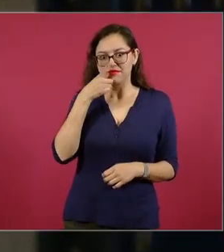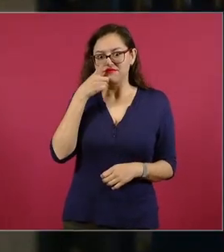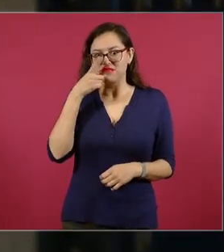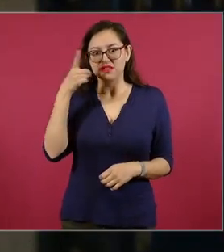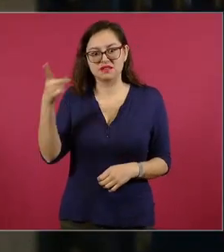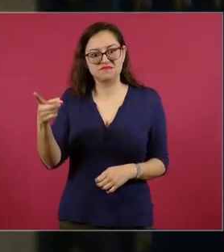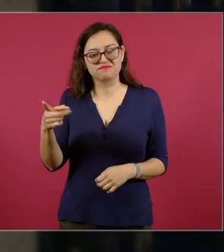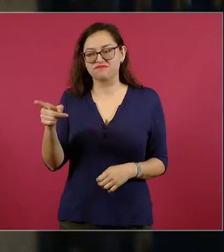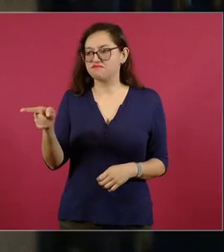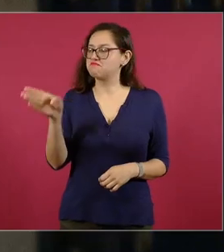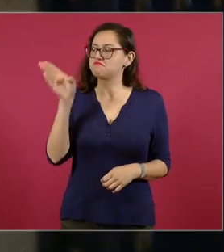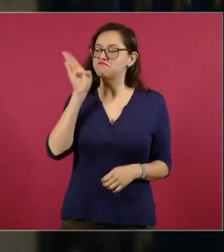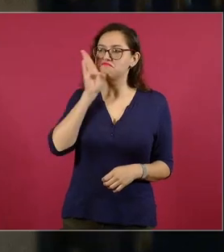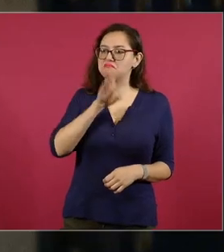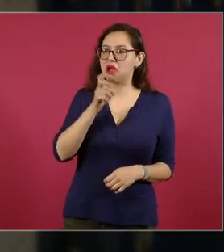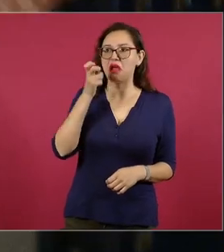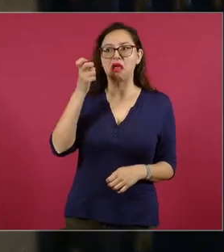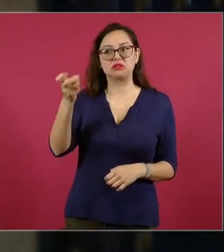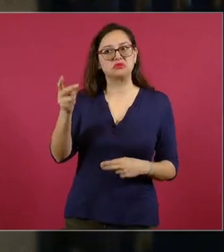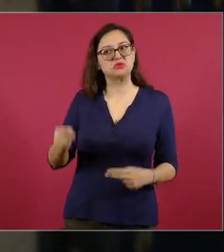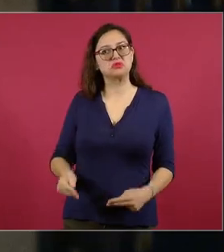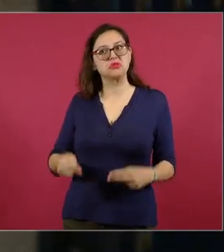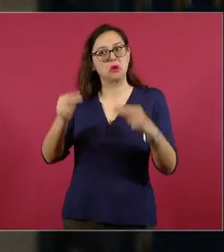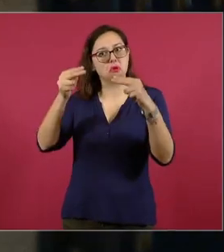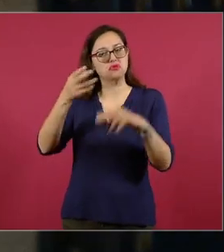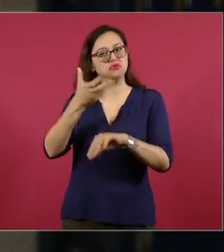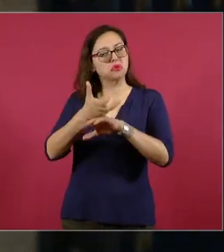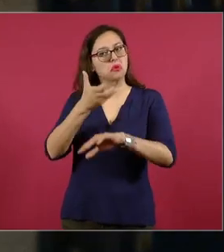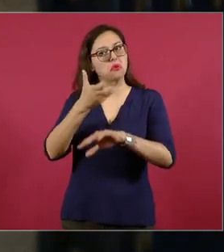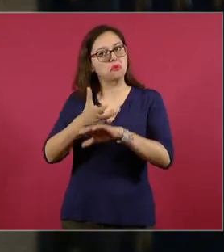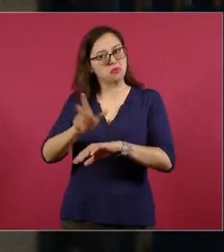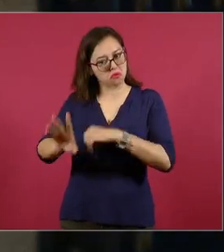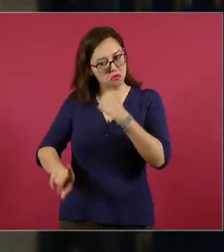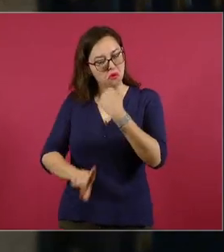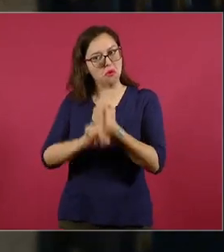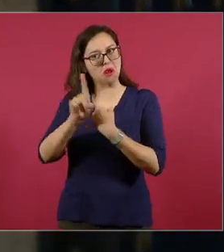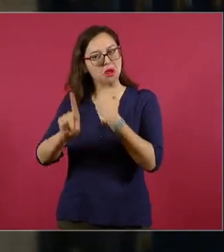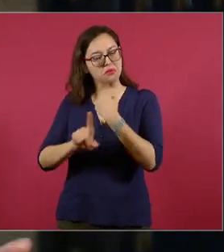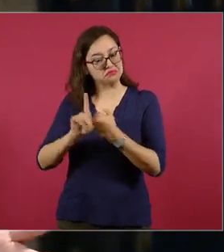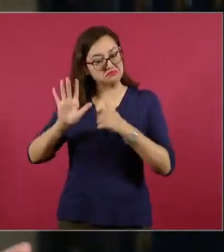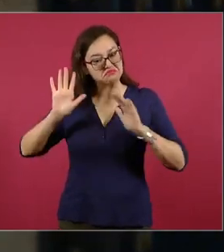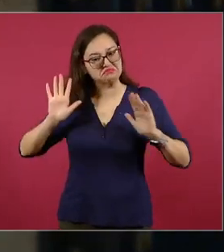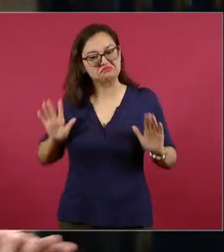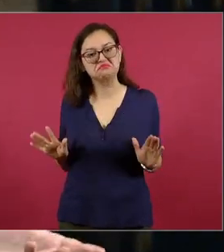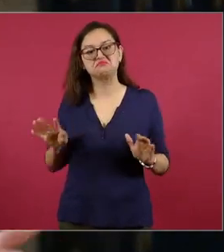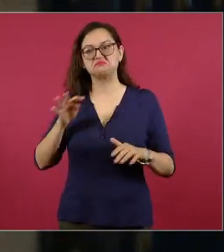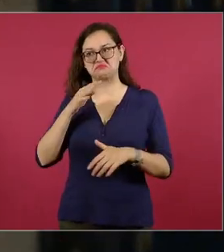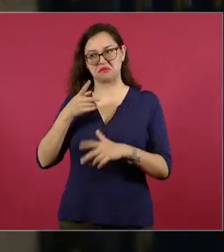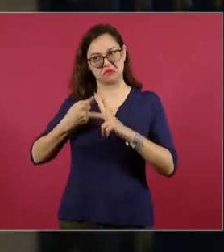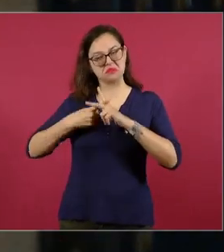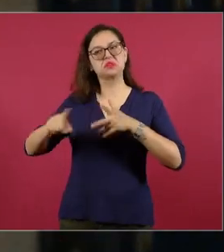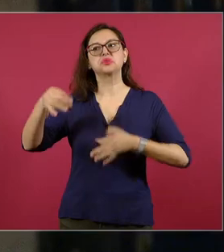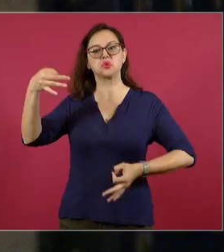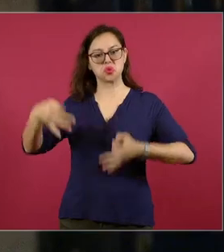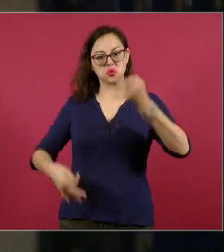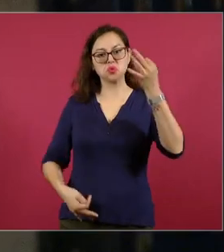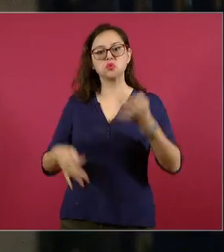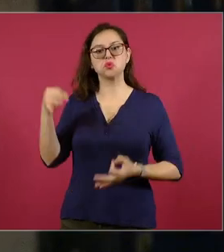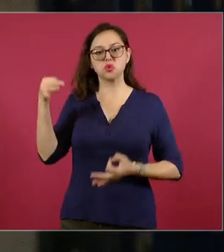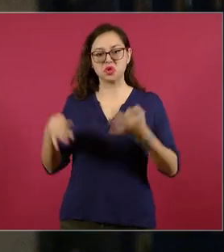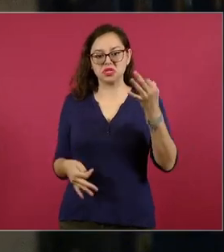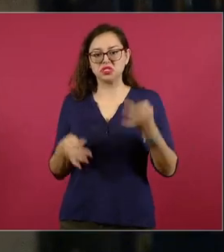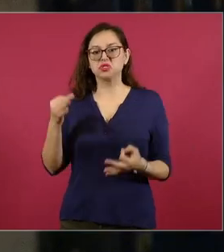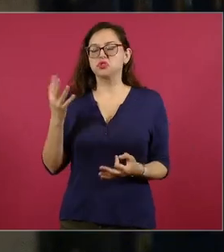la relación comercial con Estados Unidos, además de anunciar que recurrirán a, pues, a un litigio, a medidas